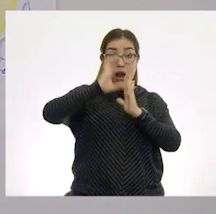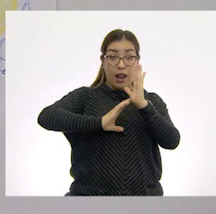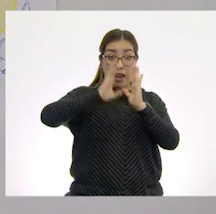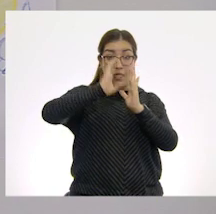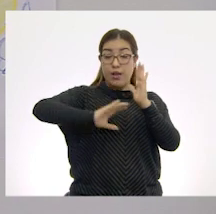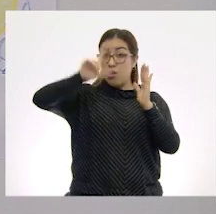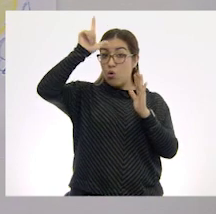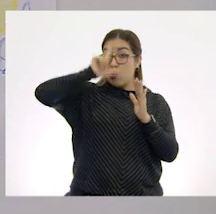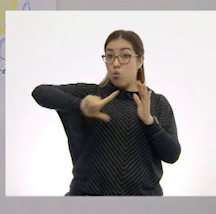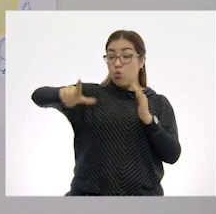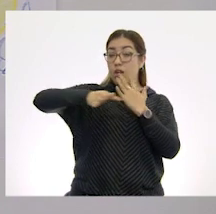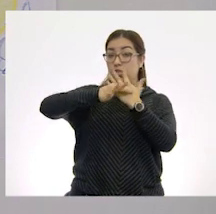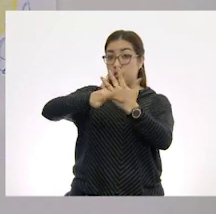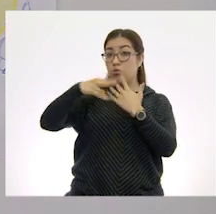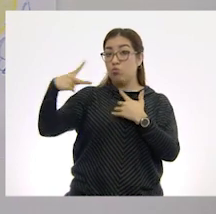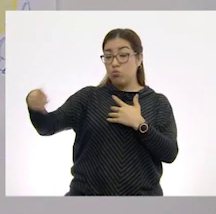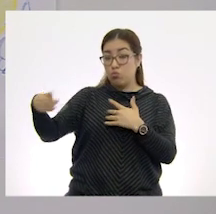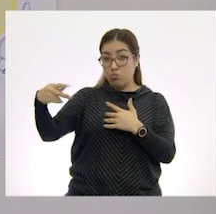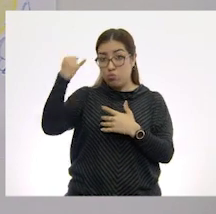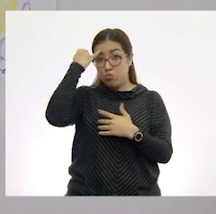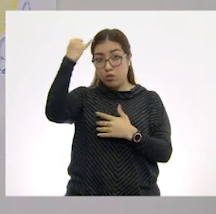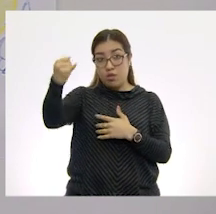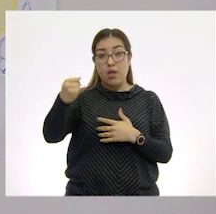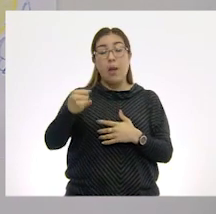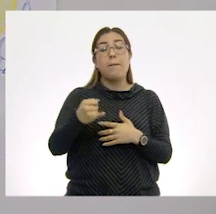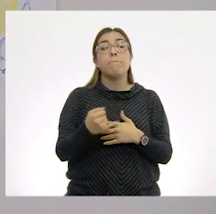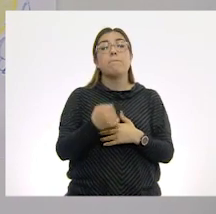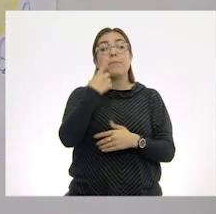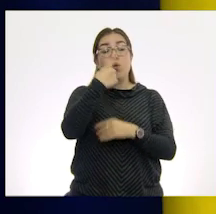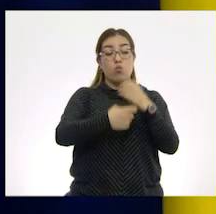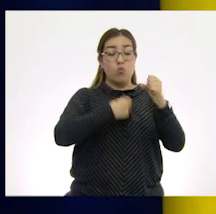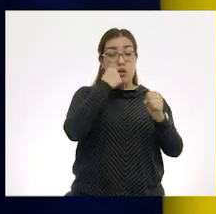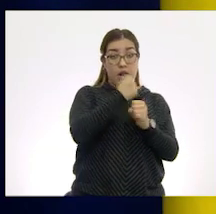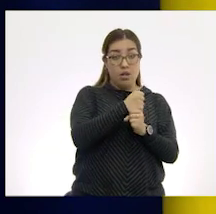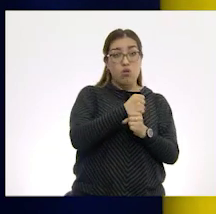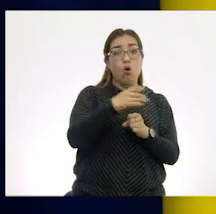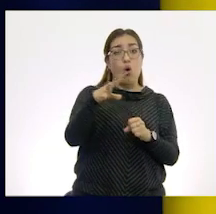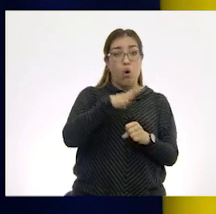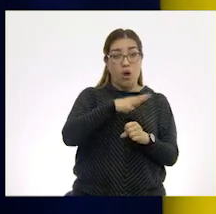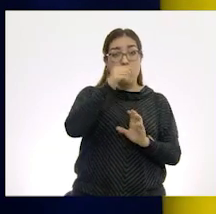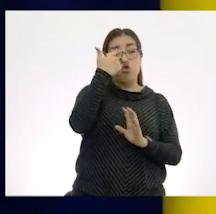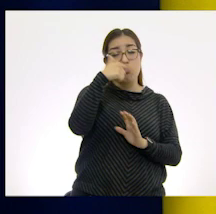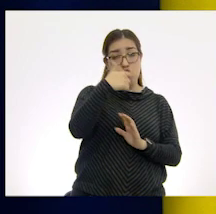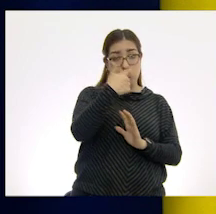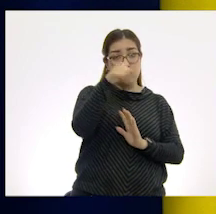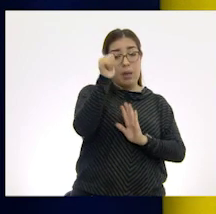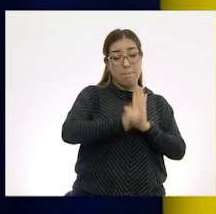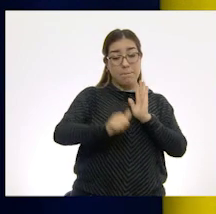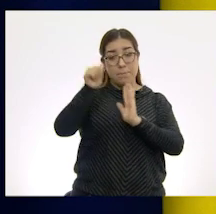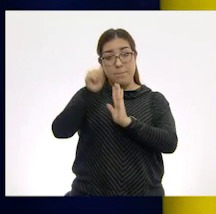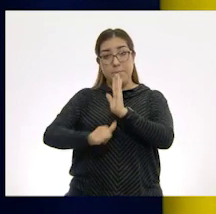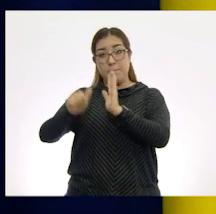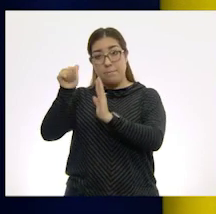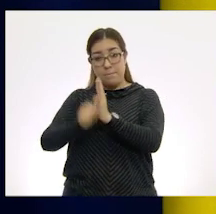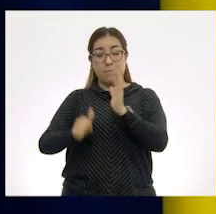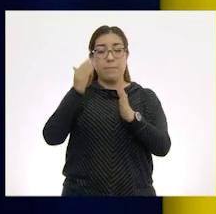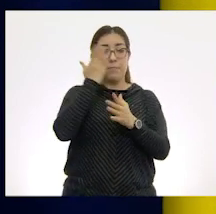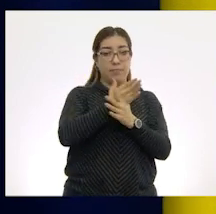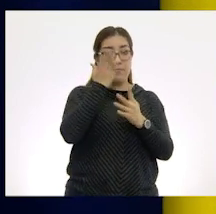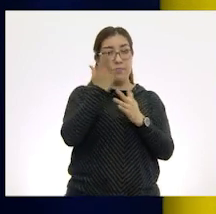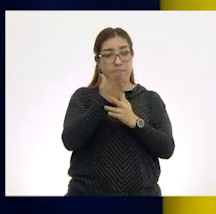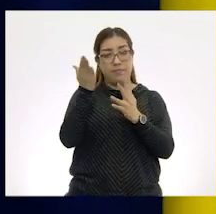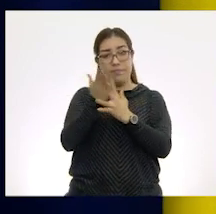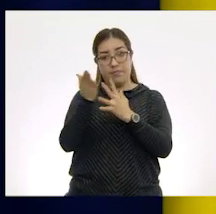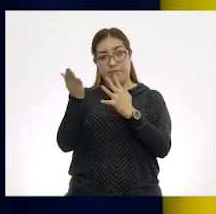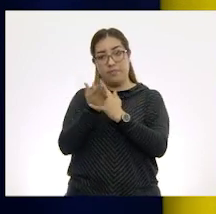cual el año estaba dividido en 12 meses de 29 días cada uno, con 7 meses intercalados cada 19